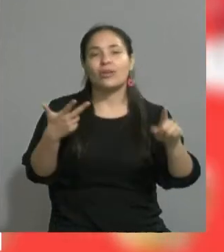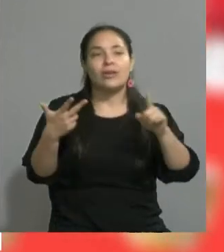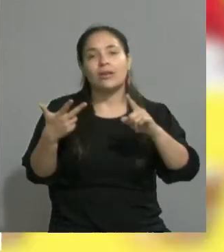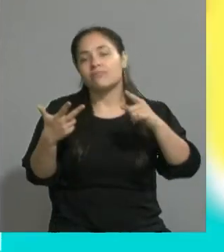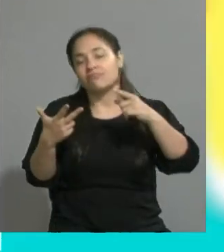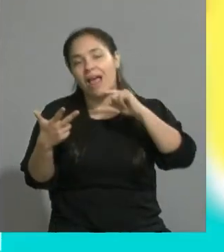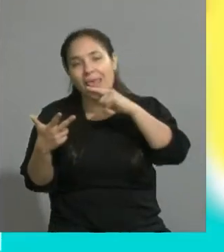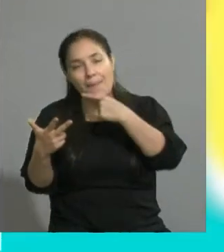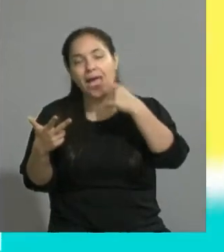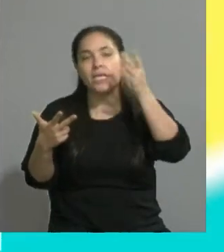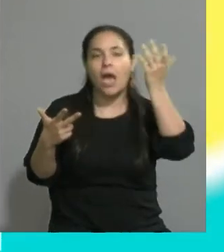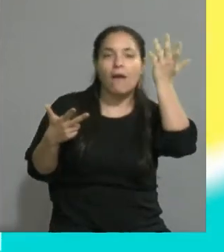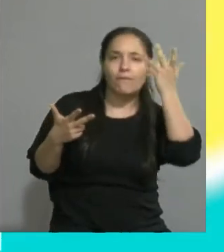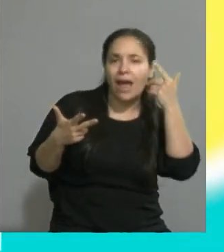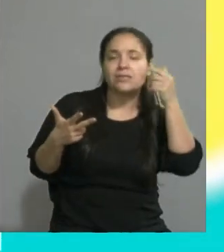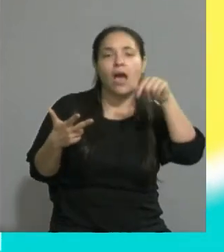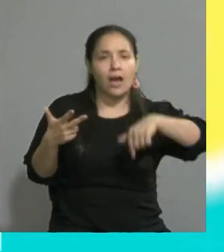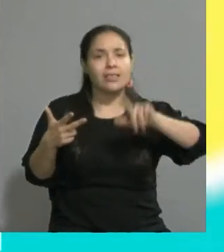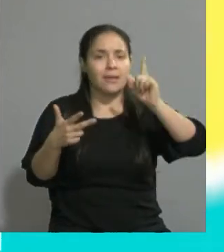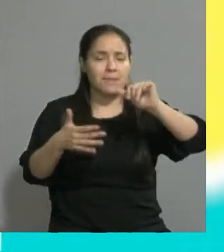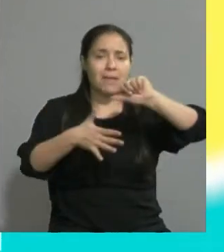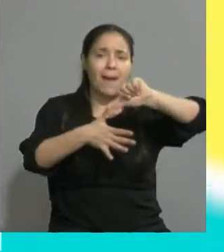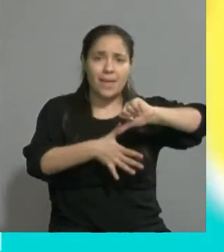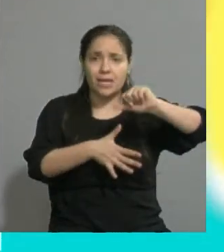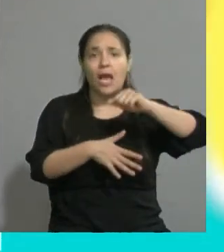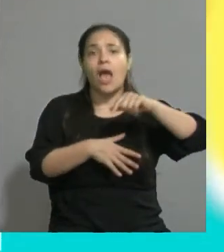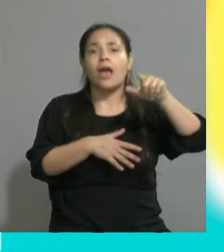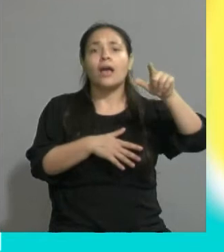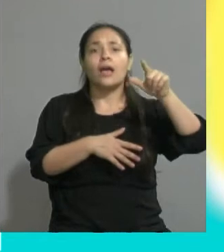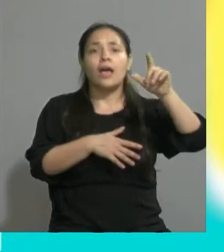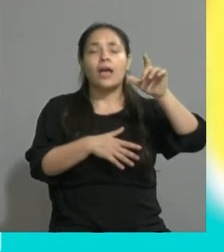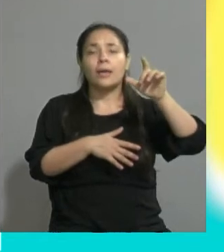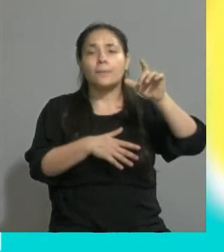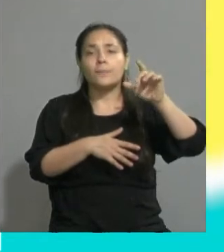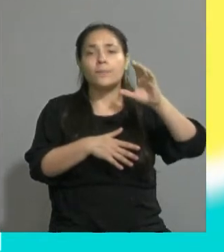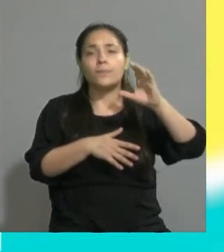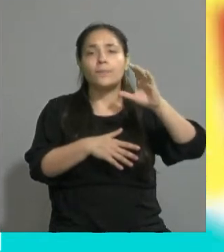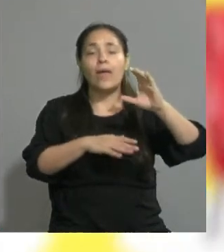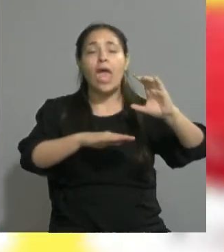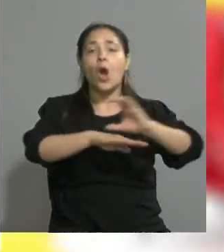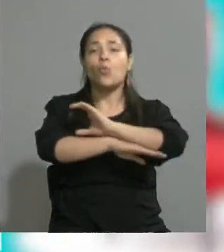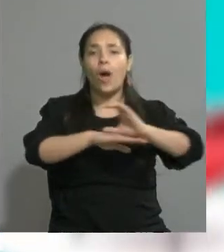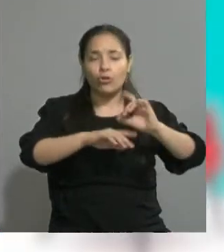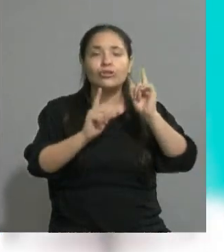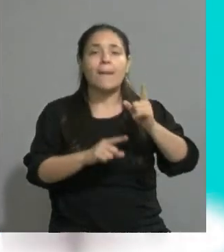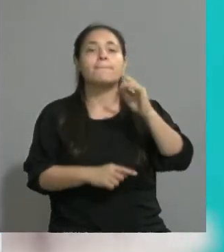alemanes, incluso acá en América Latina, la Constitución de Ecuador y de